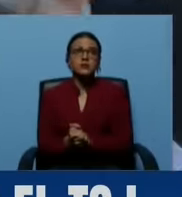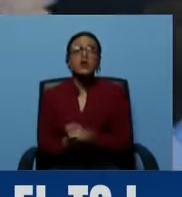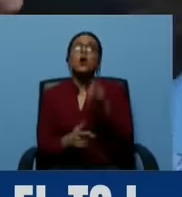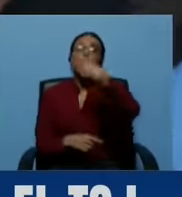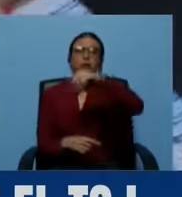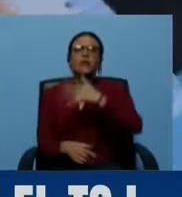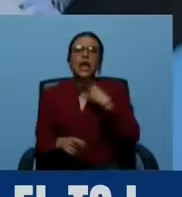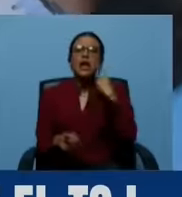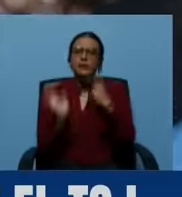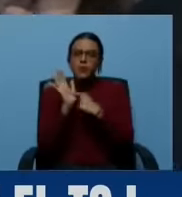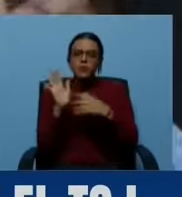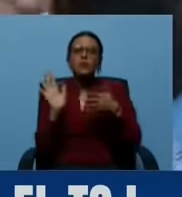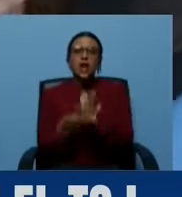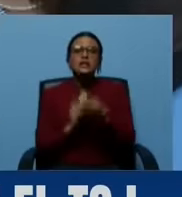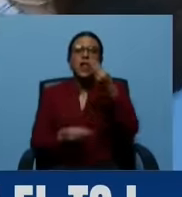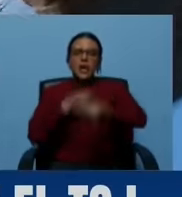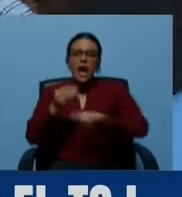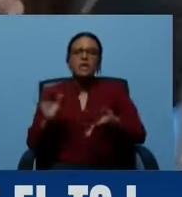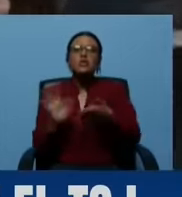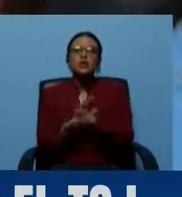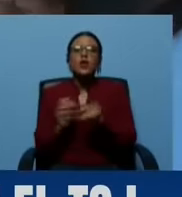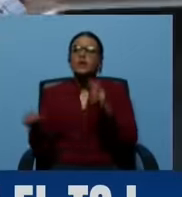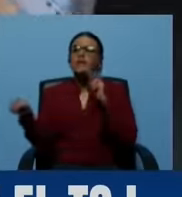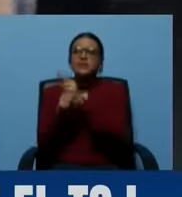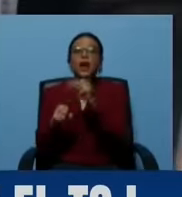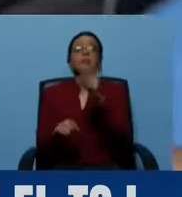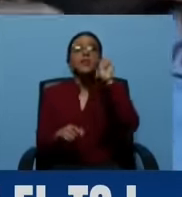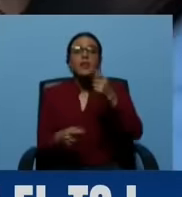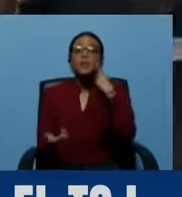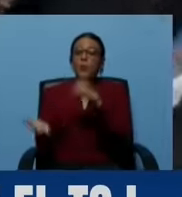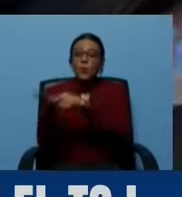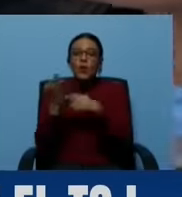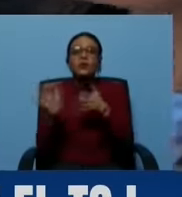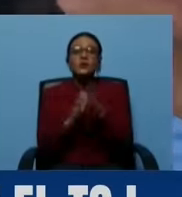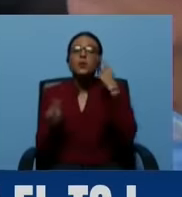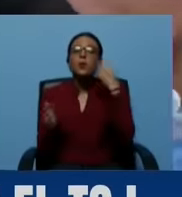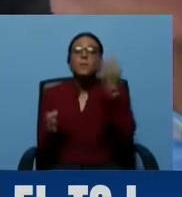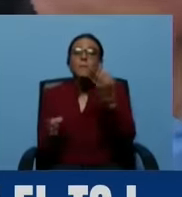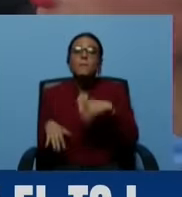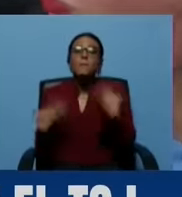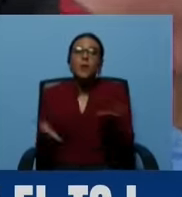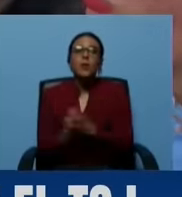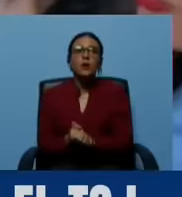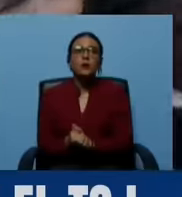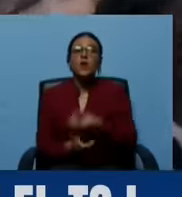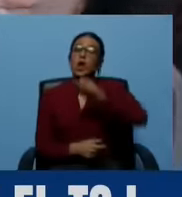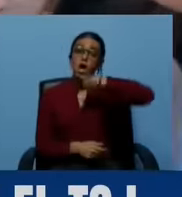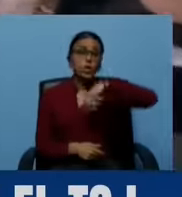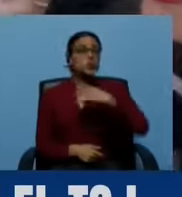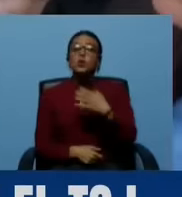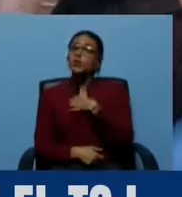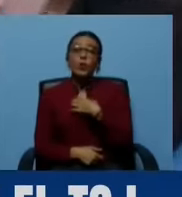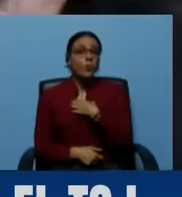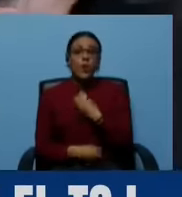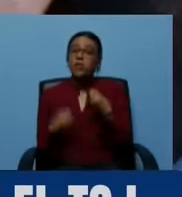Si ustedes quieren demostrar lo que califican un fraude, es acá para presentar las pruebas. Nosotros no podemos presentar